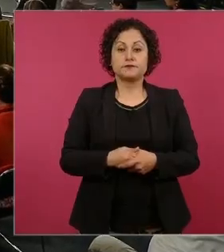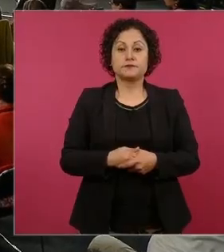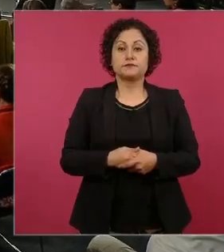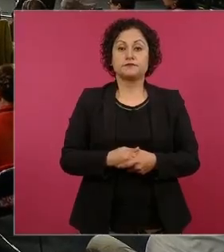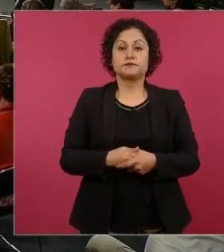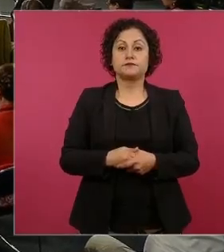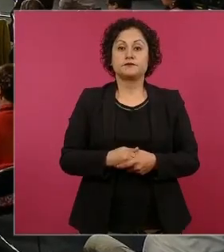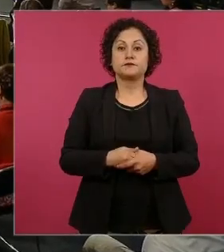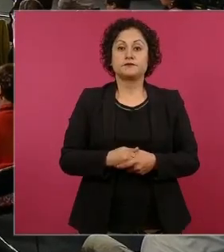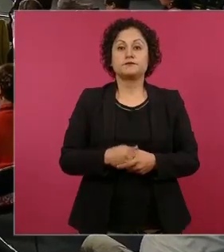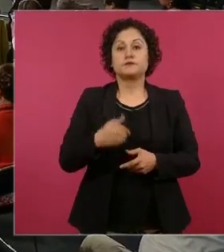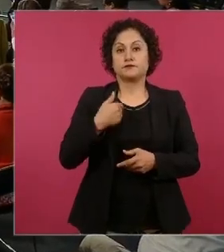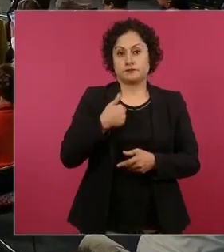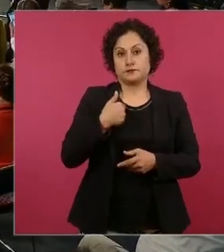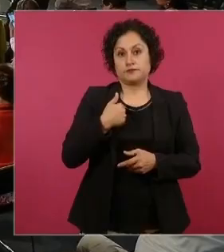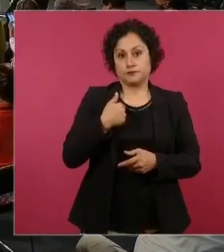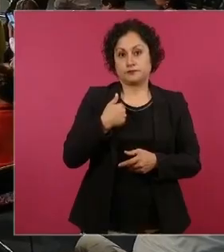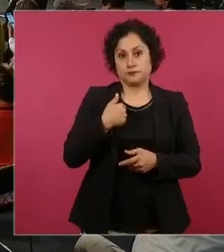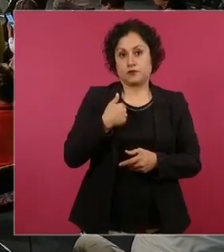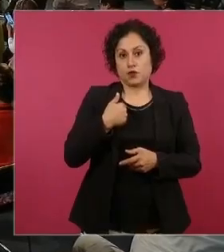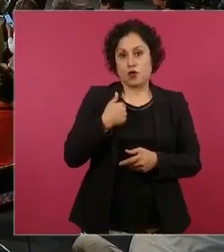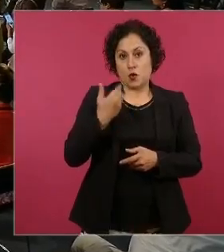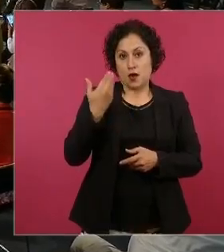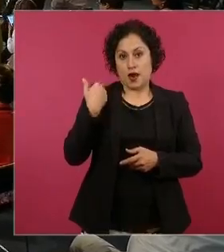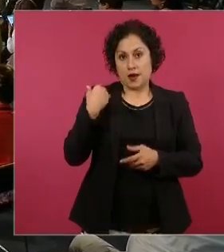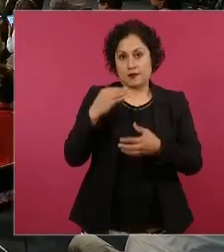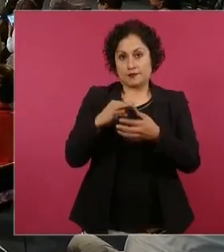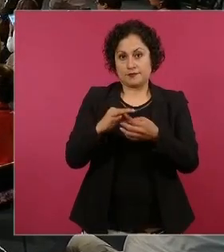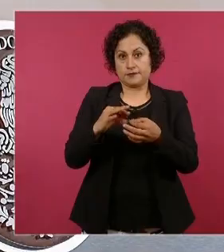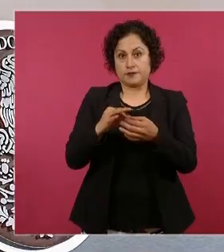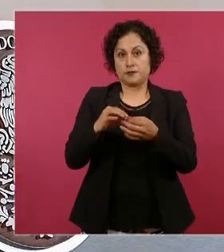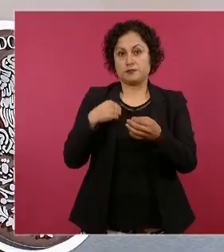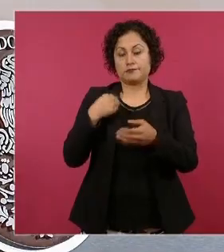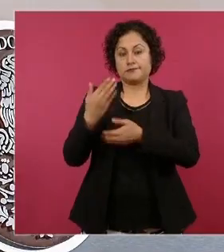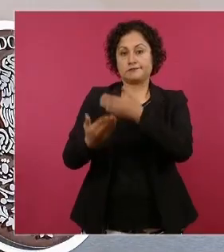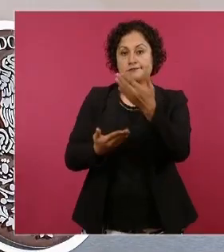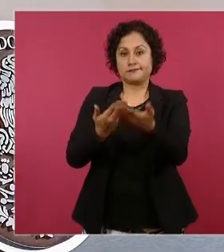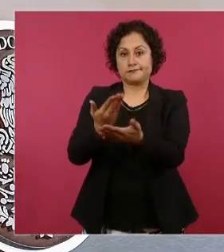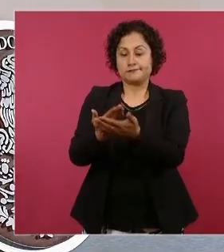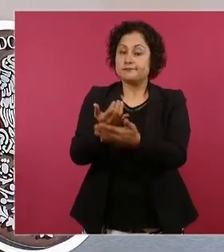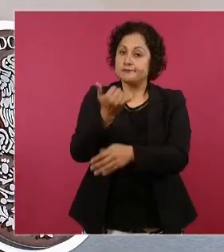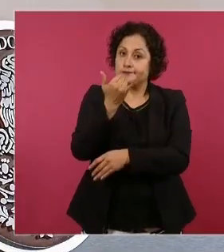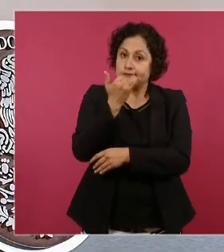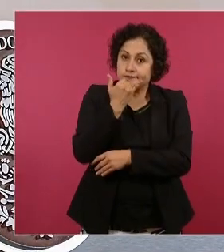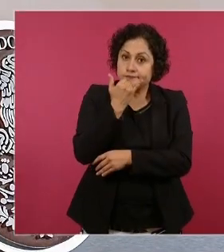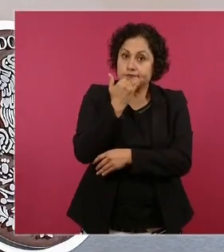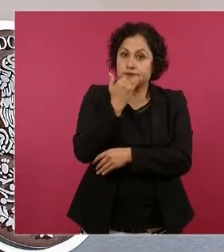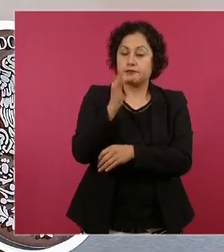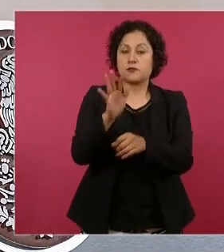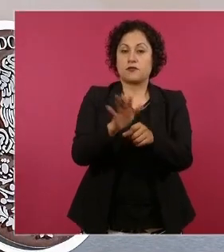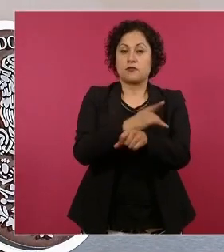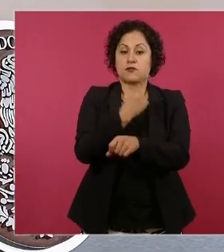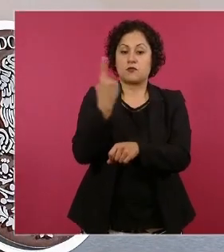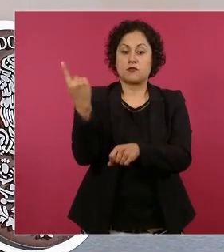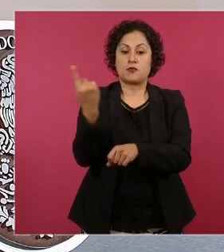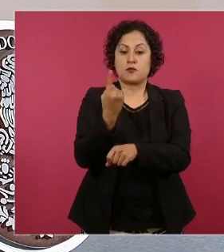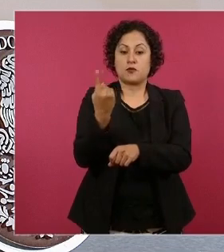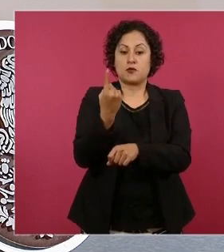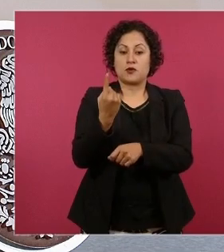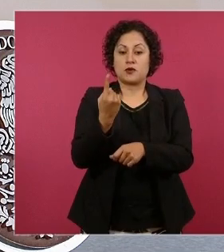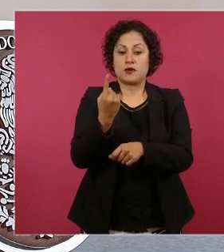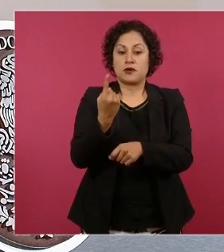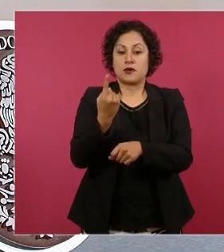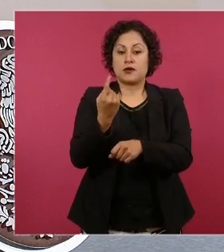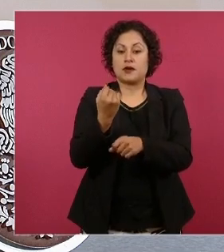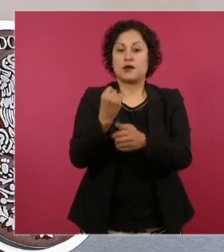Como lo ofrecí en el gabinete, le ofrezco una disculpa porque no concluimos